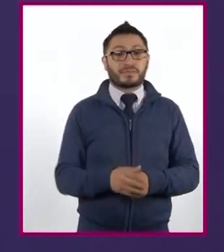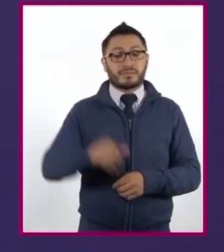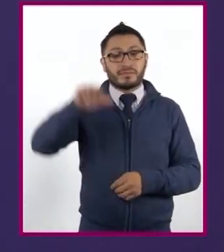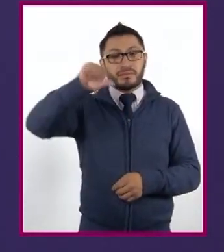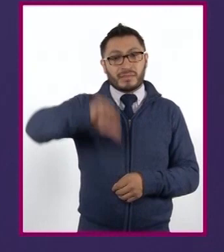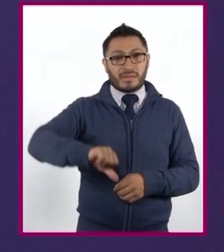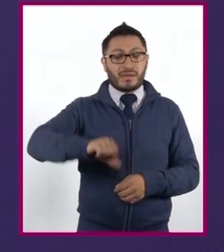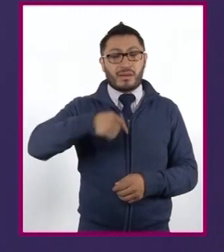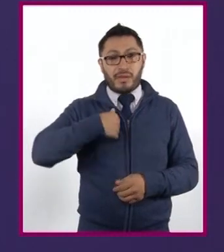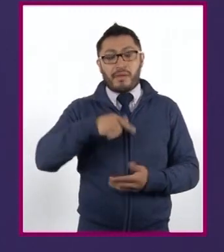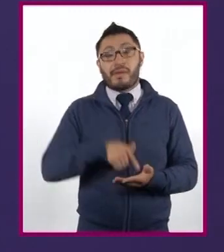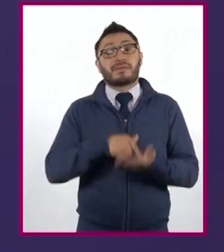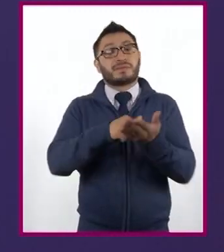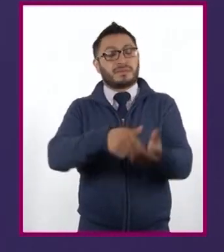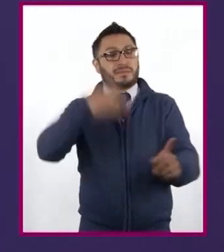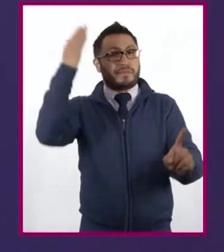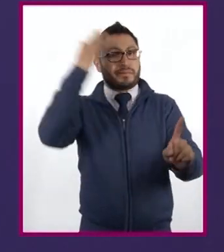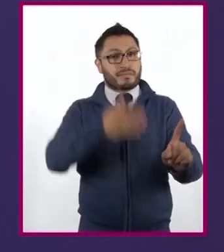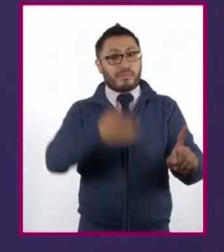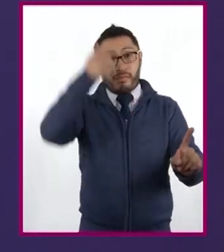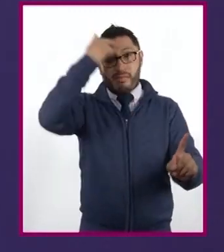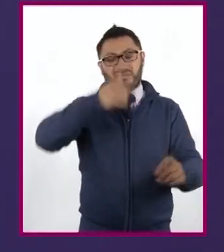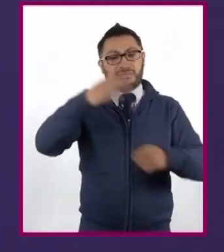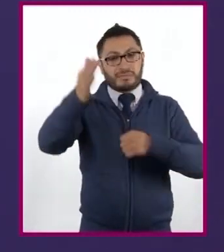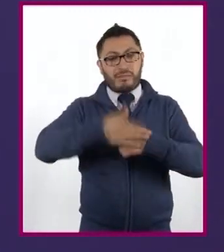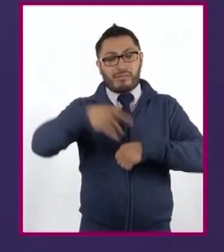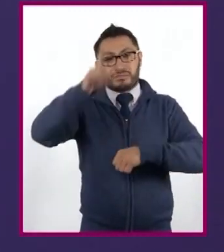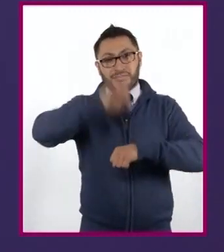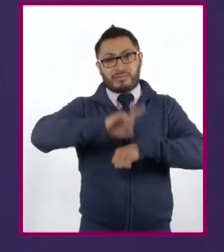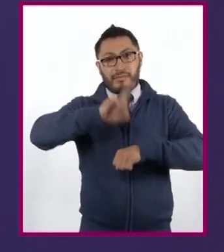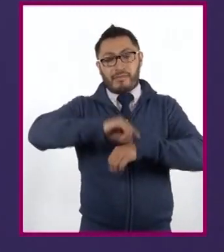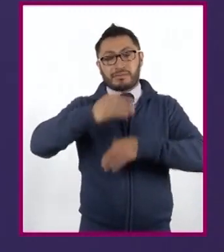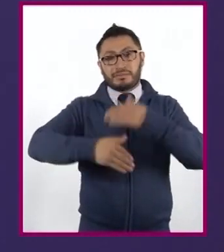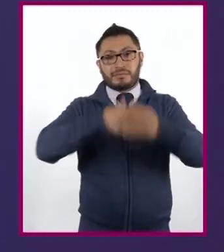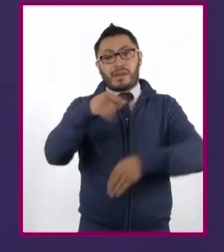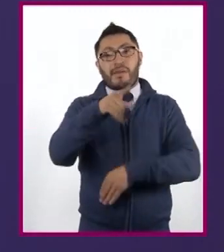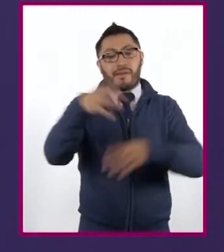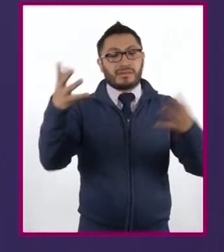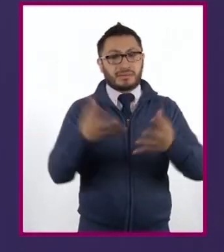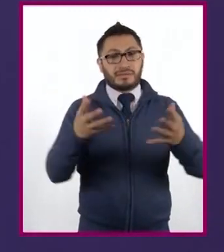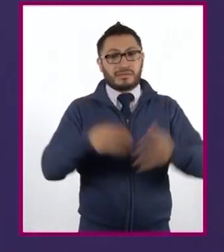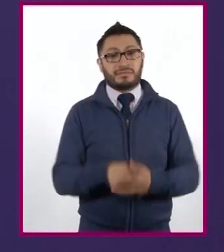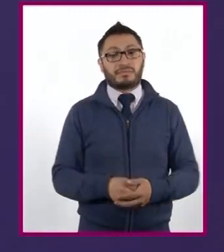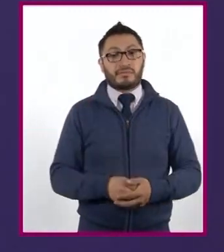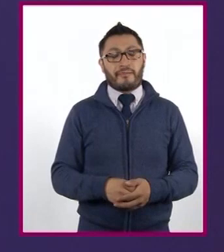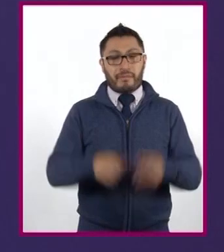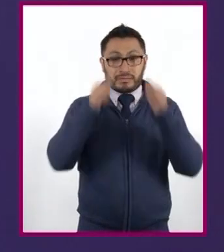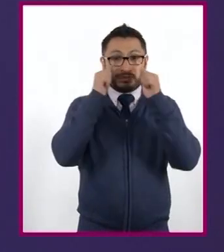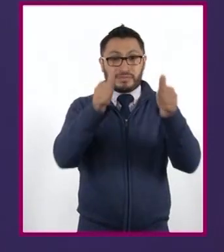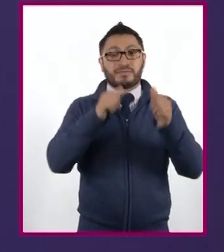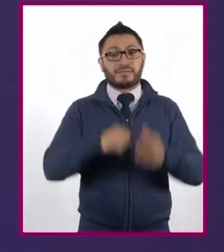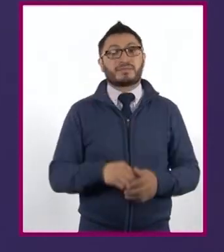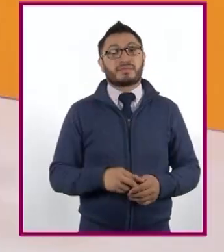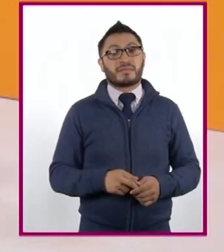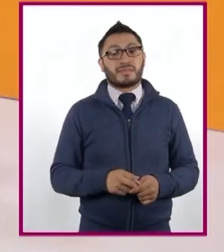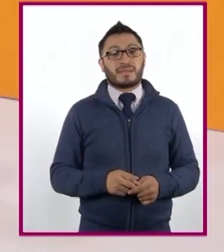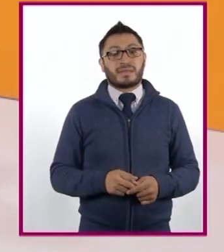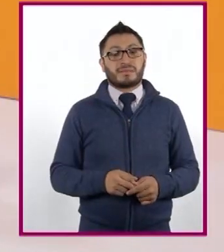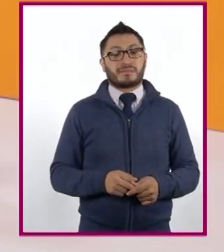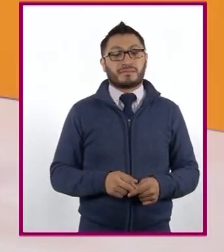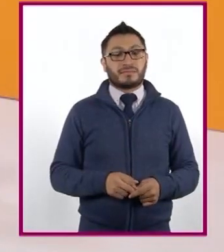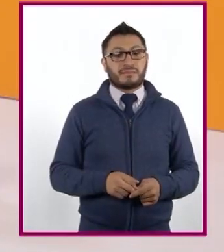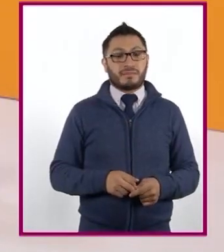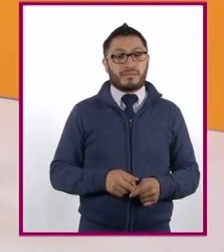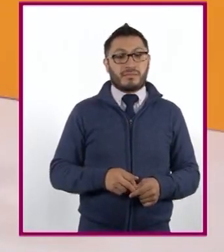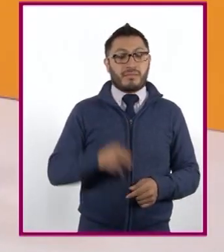les propongo un reto para que en los próximos días lo lleven a cabo. Pongan atención.